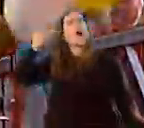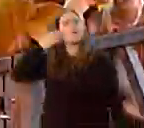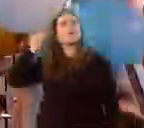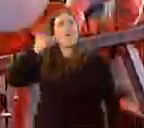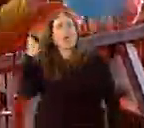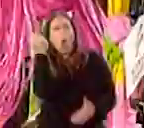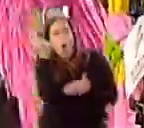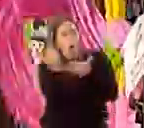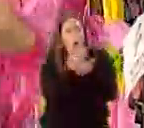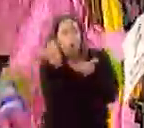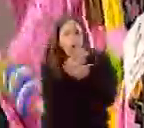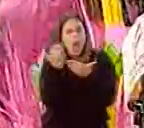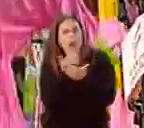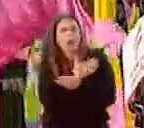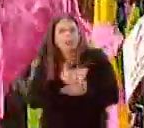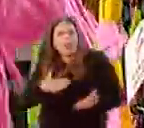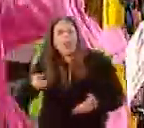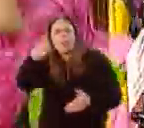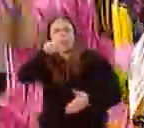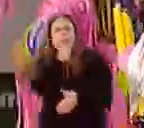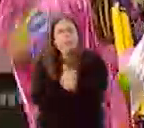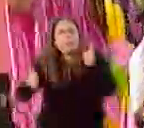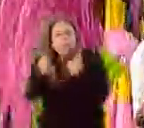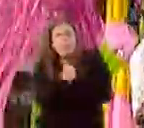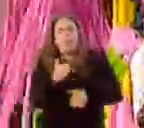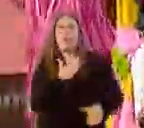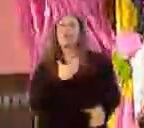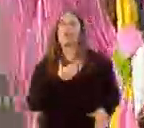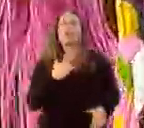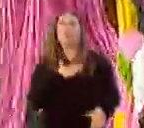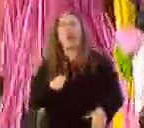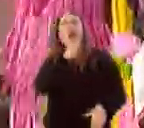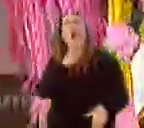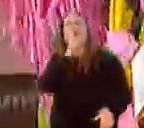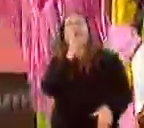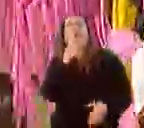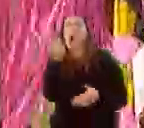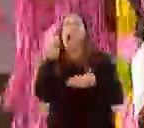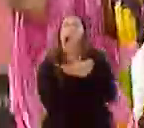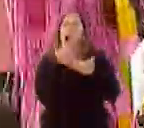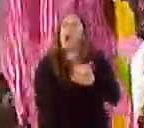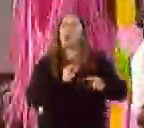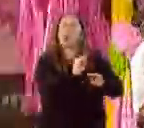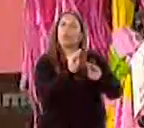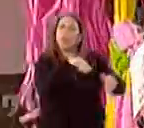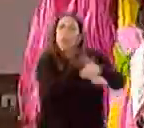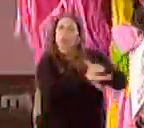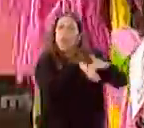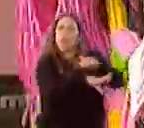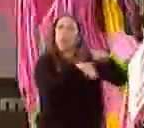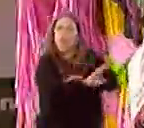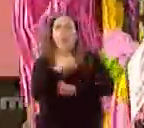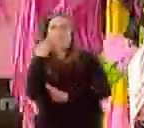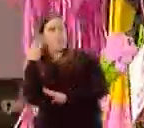con la presencia de nuestros abuelos todos los lados lo que más cometieron ellos se